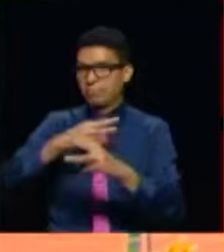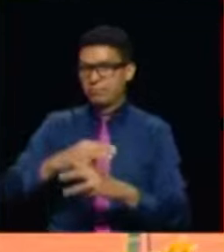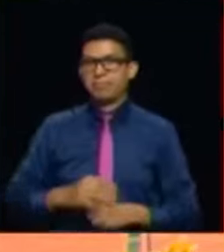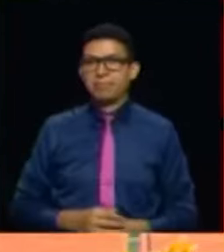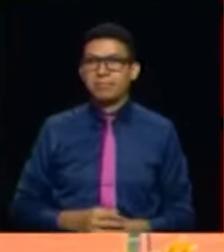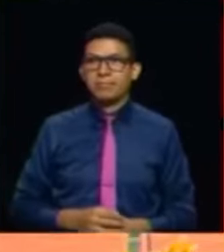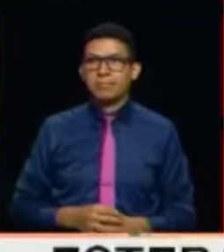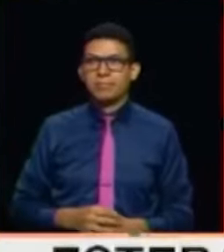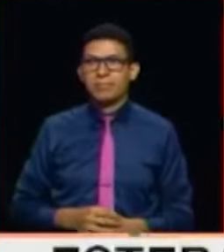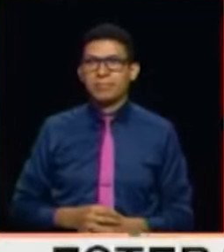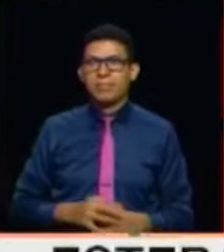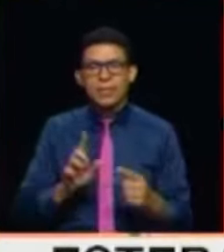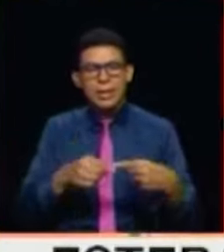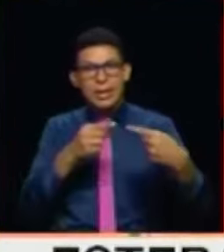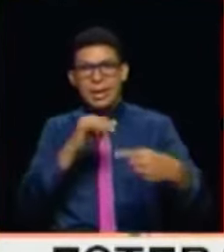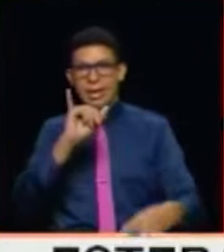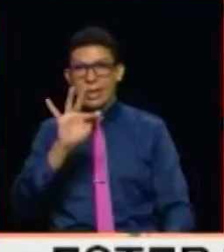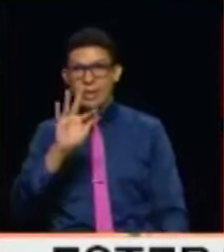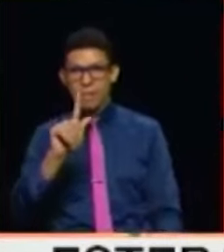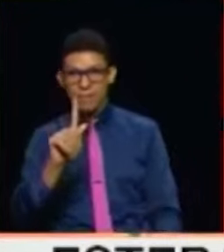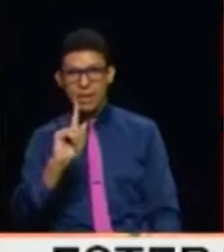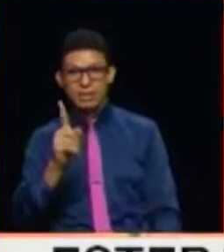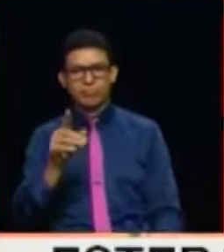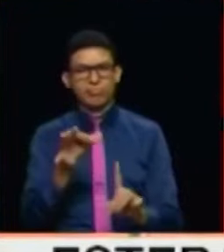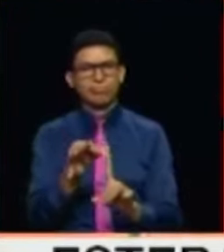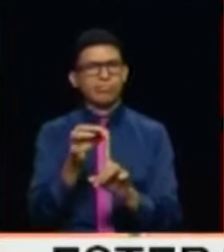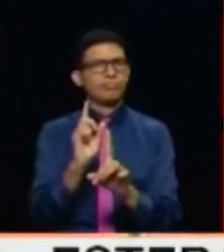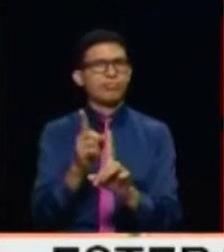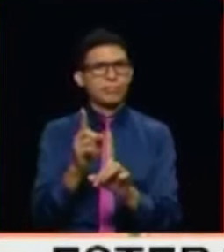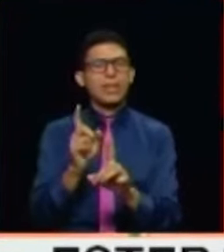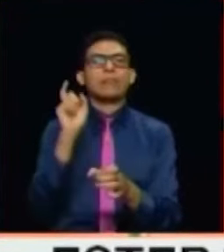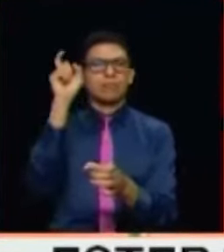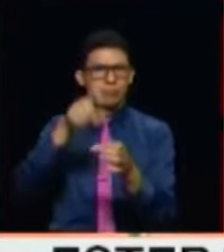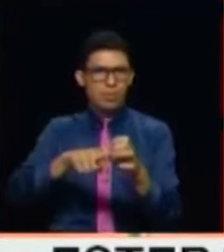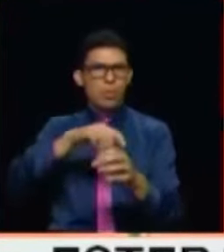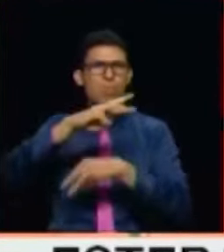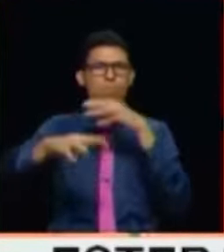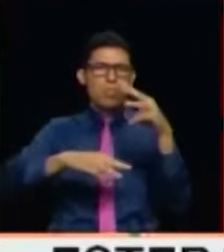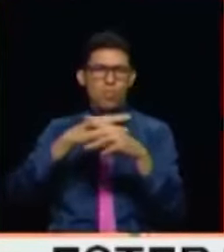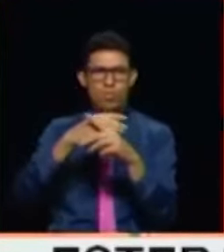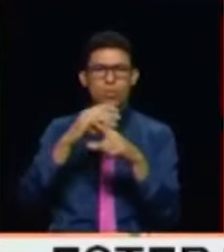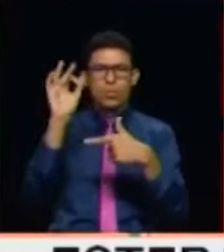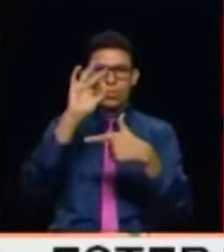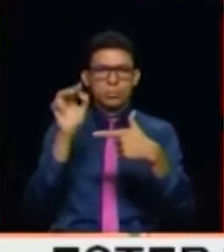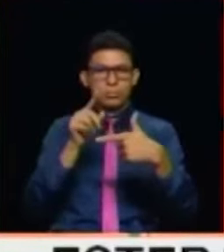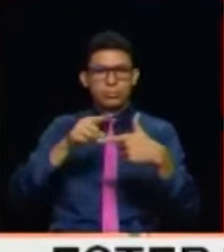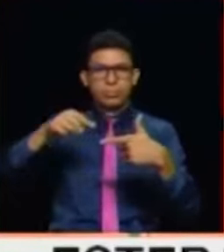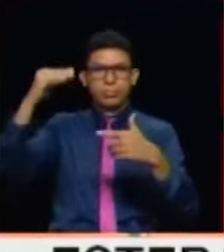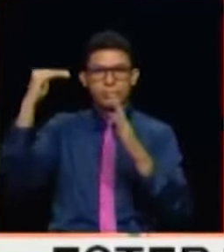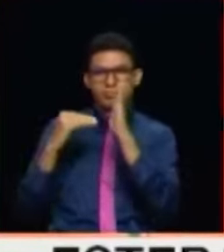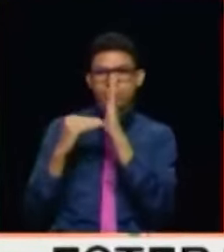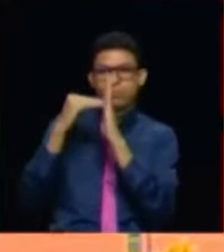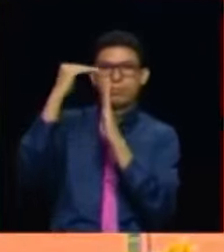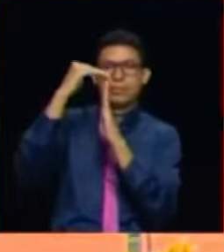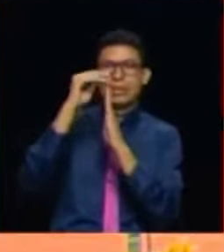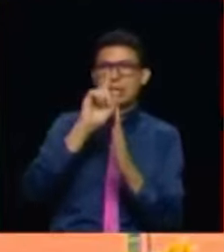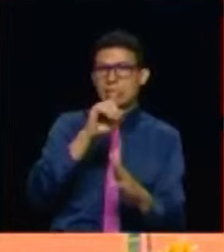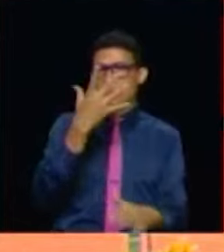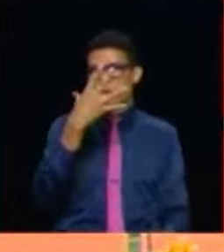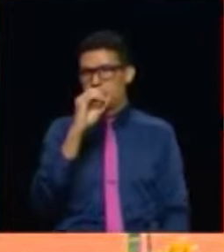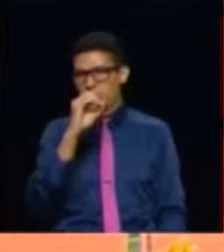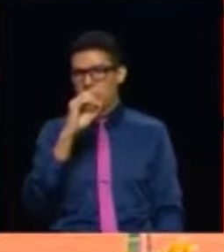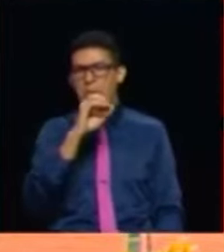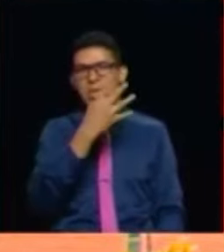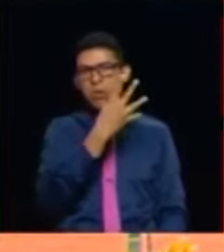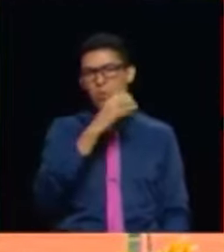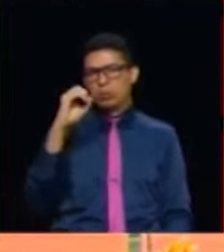El torneo ITF, este torneo especialmente, tiene que estar en el ranking mundial, más o menos entre el 150 y el